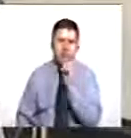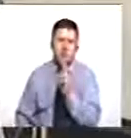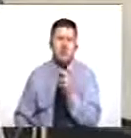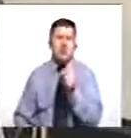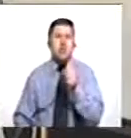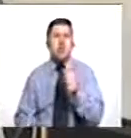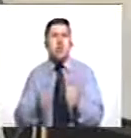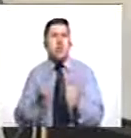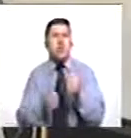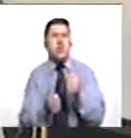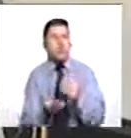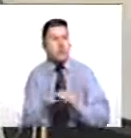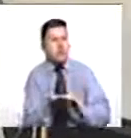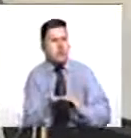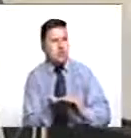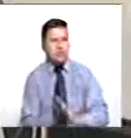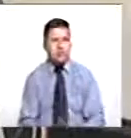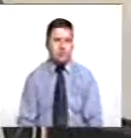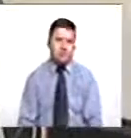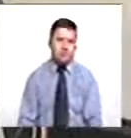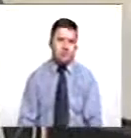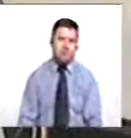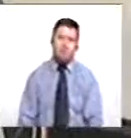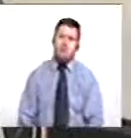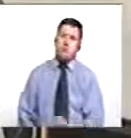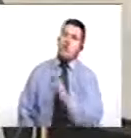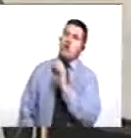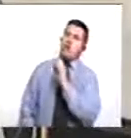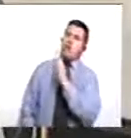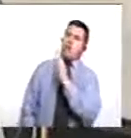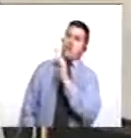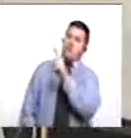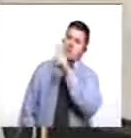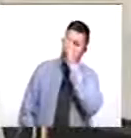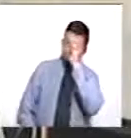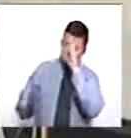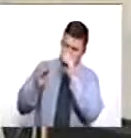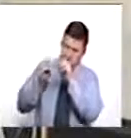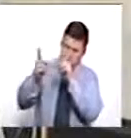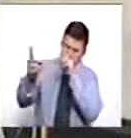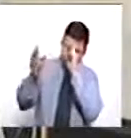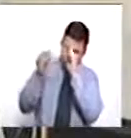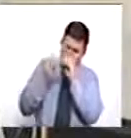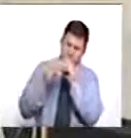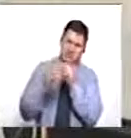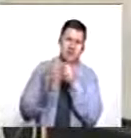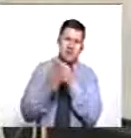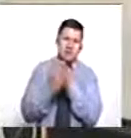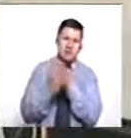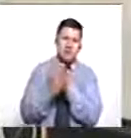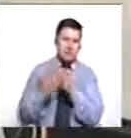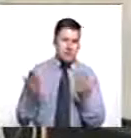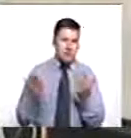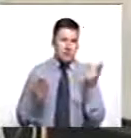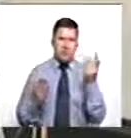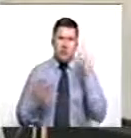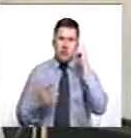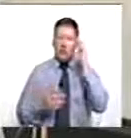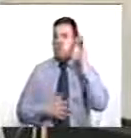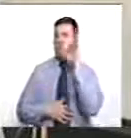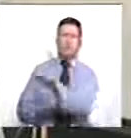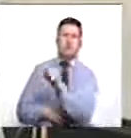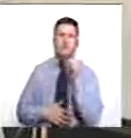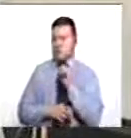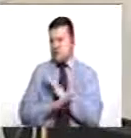cuál puede ser la solución, senador Robledo. Y yo estoy de acuerdo con usted. Lo que yo insisto es que la intervención